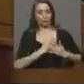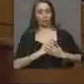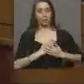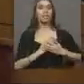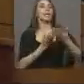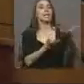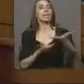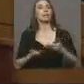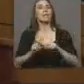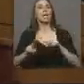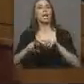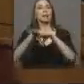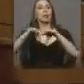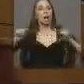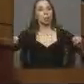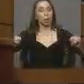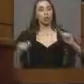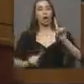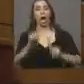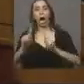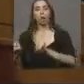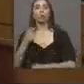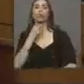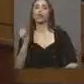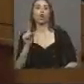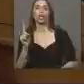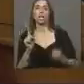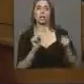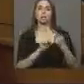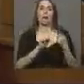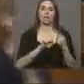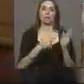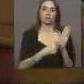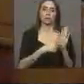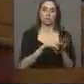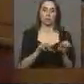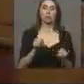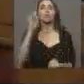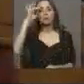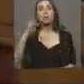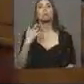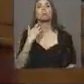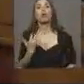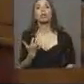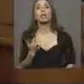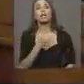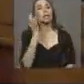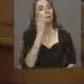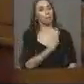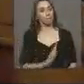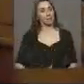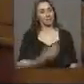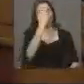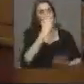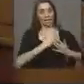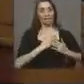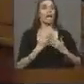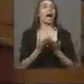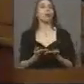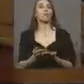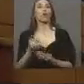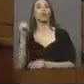pacto respecto de esto. Algunos ya dijeron que no quieren entrar. ¿Saben por qué? Porque está proponiendo que haya un aporte